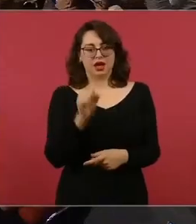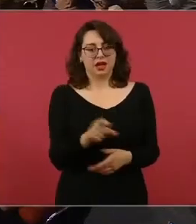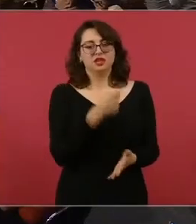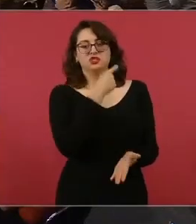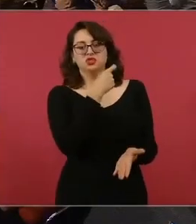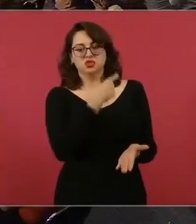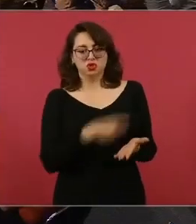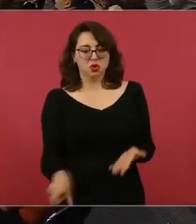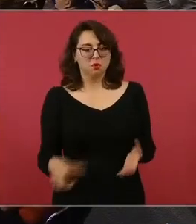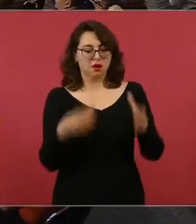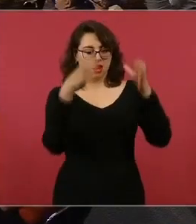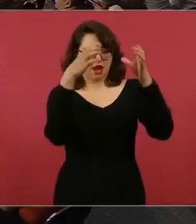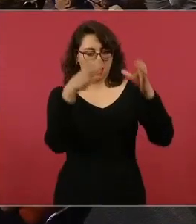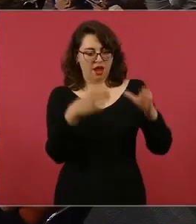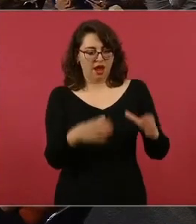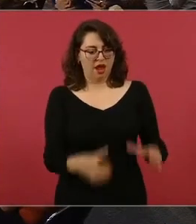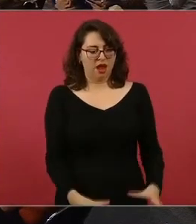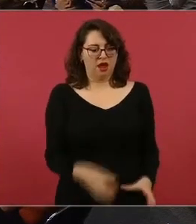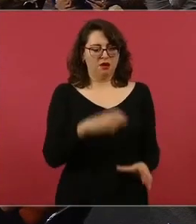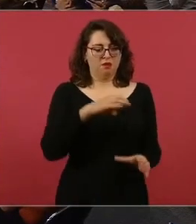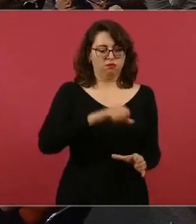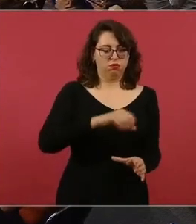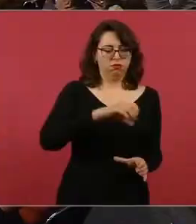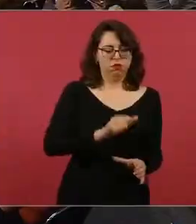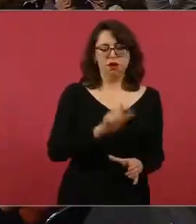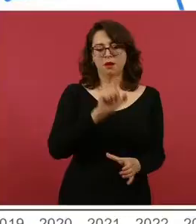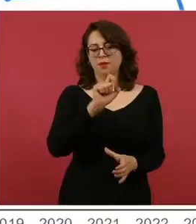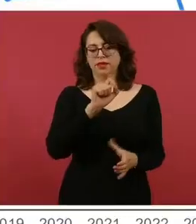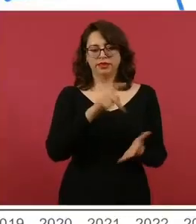de 20, de 30 kilos.